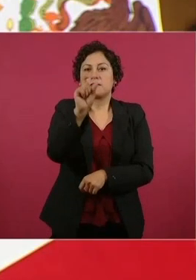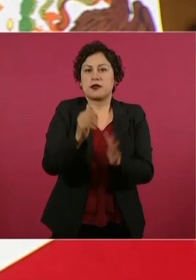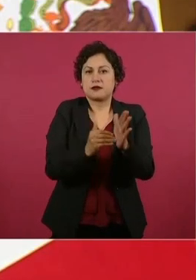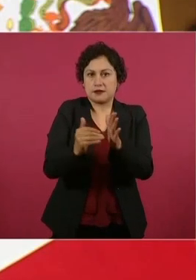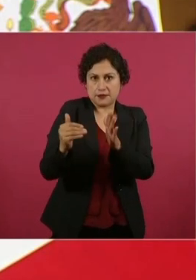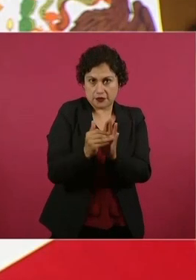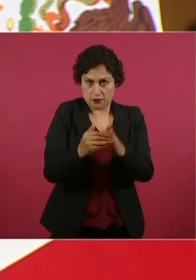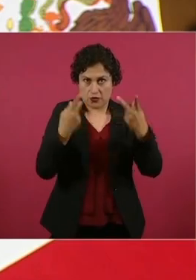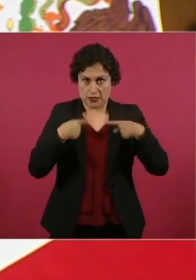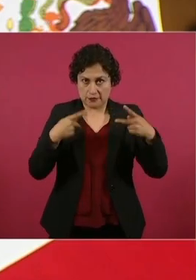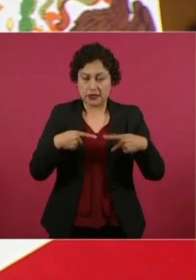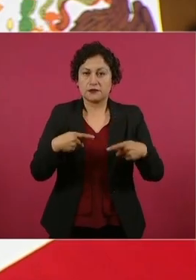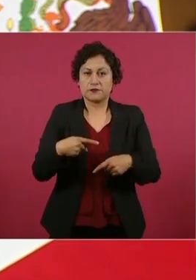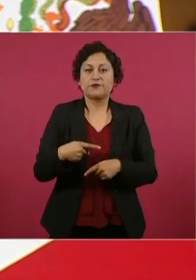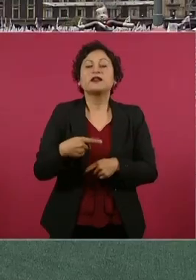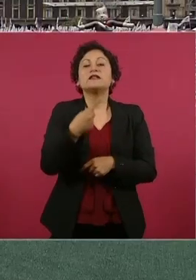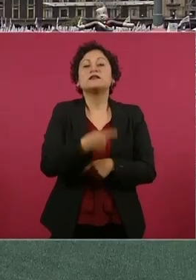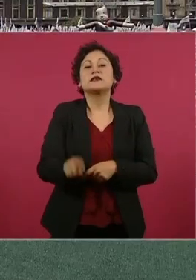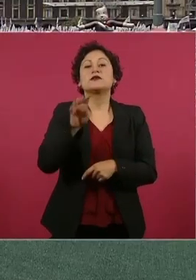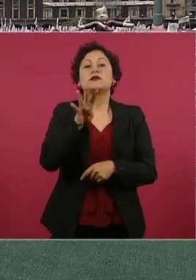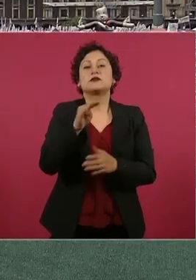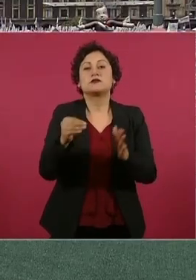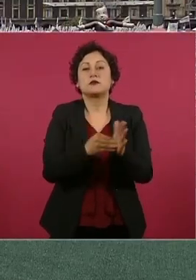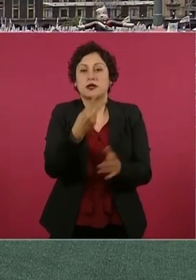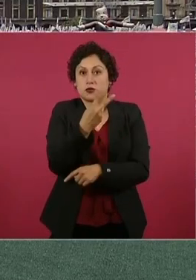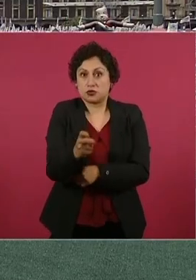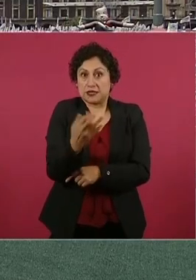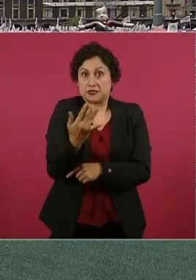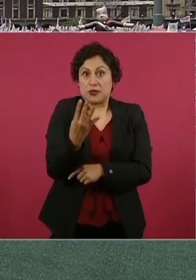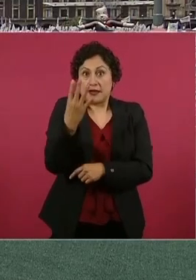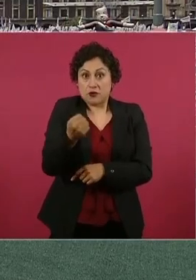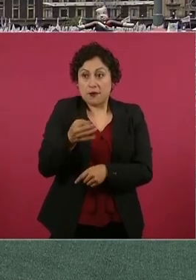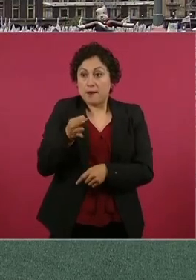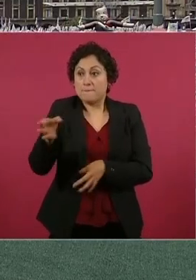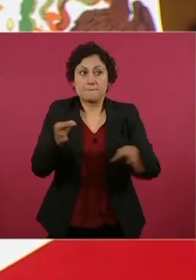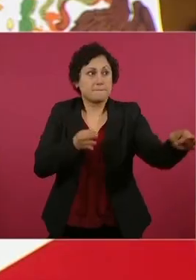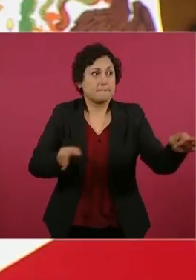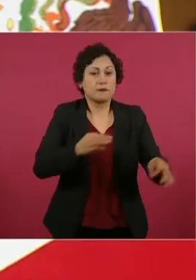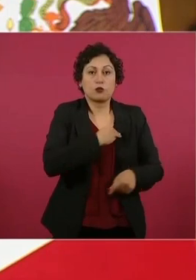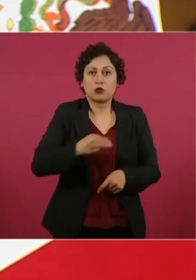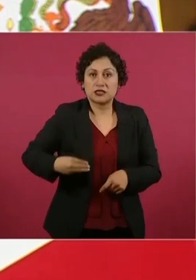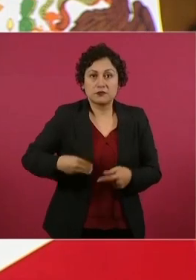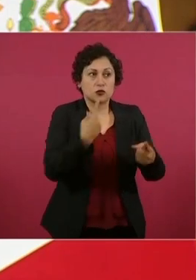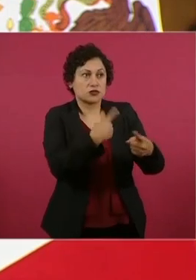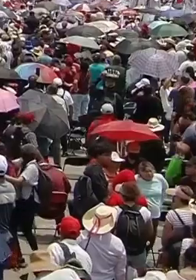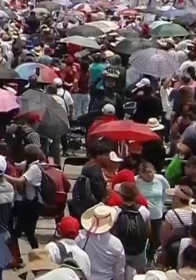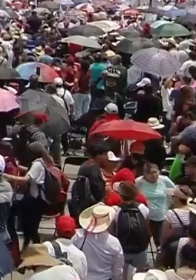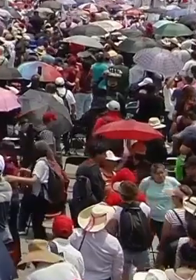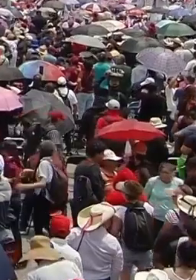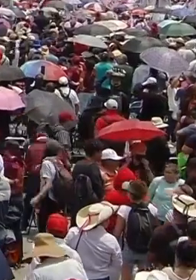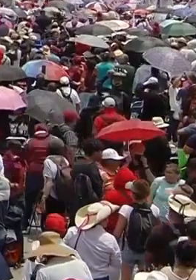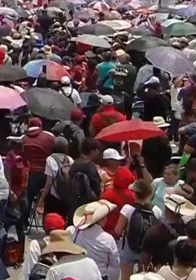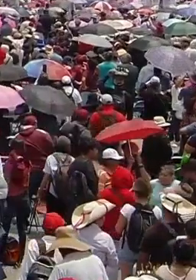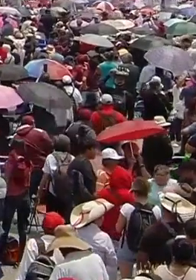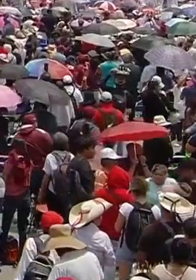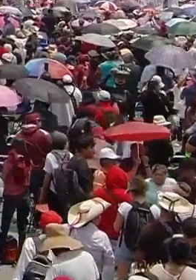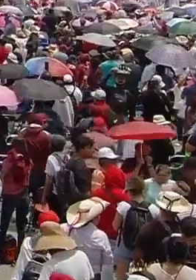Fernando bela usarán Vocero del frente Cívico nacional y Enrique Díaz Díaz obispo de la diócesis de Guanajuato coincidieron en que el